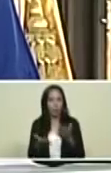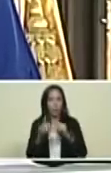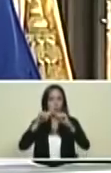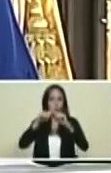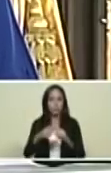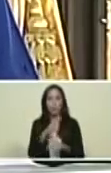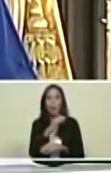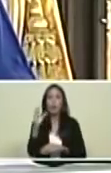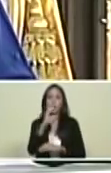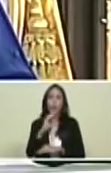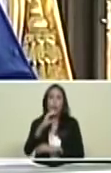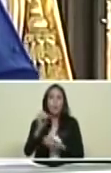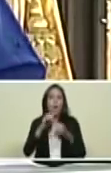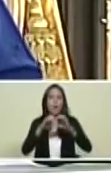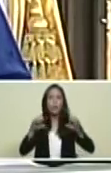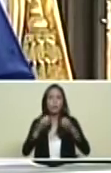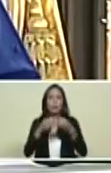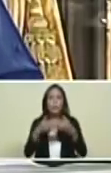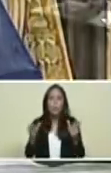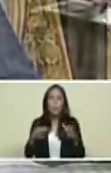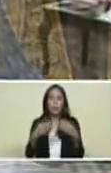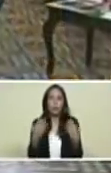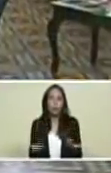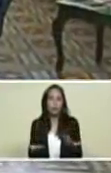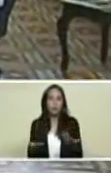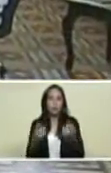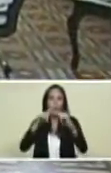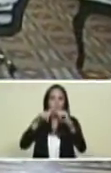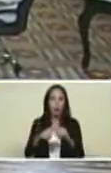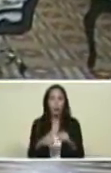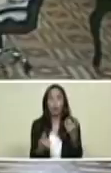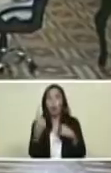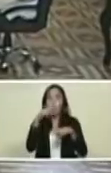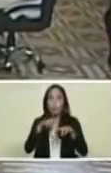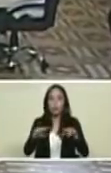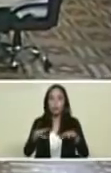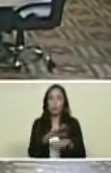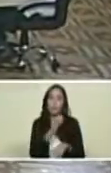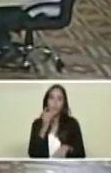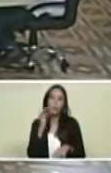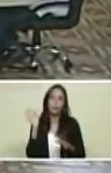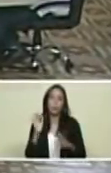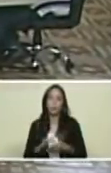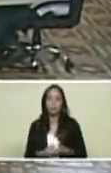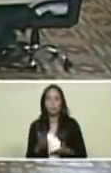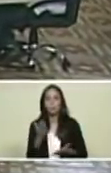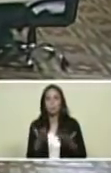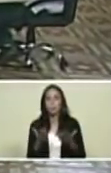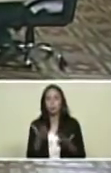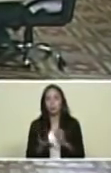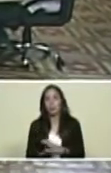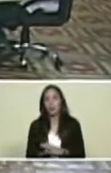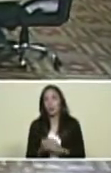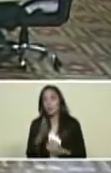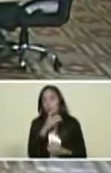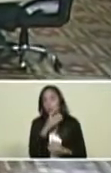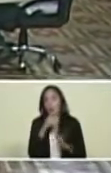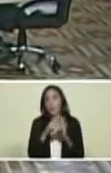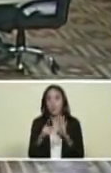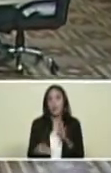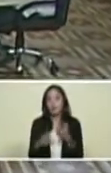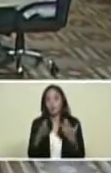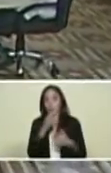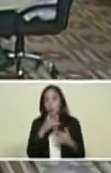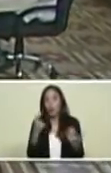en Colombia. Prácticamente en Colombia un niño no tiene el derecho, la capacidad